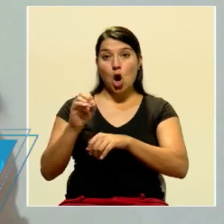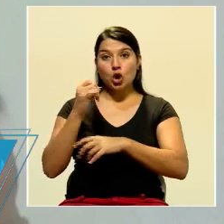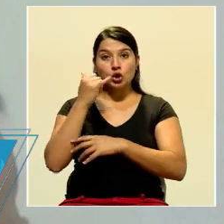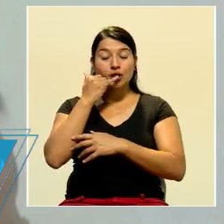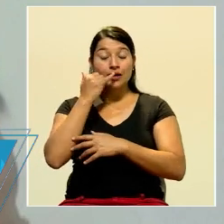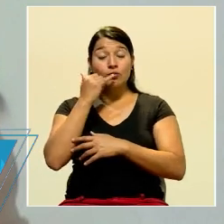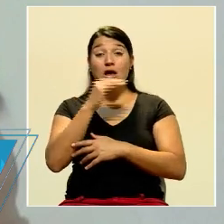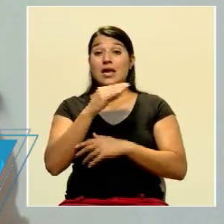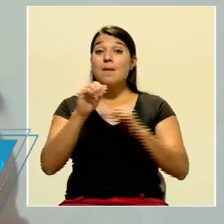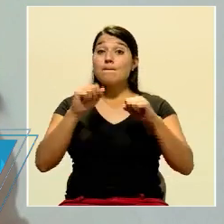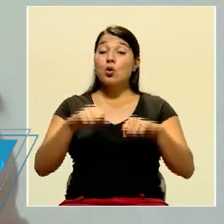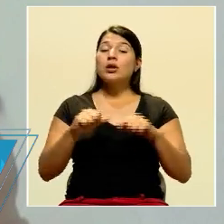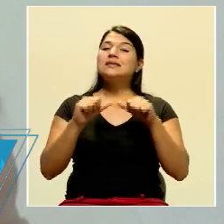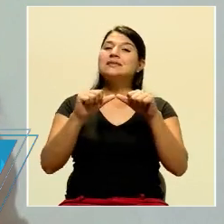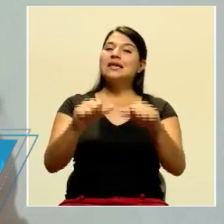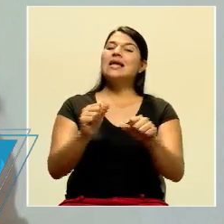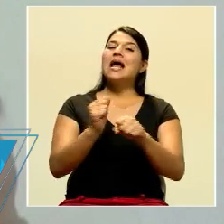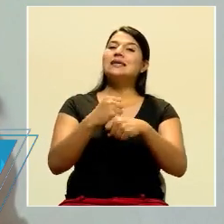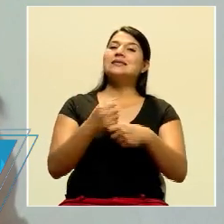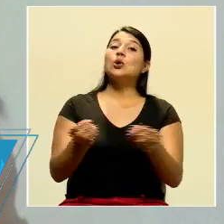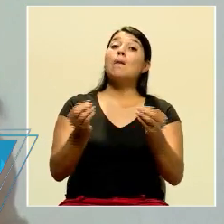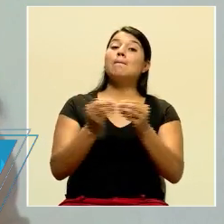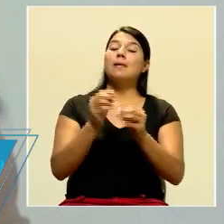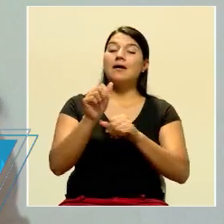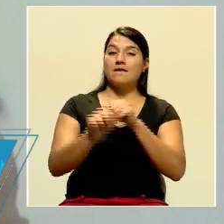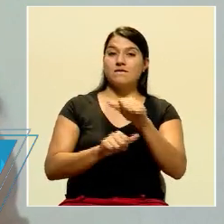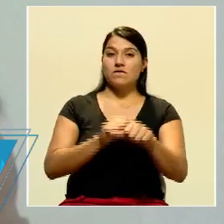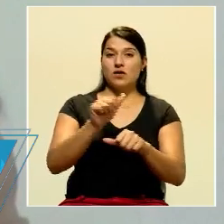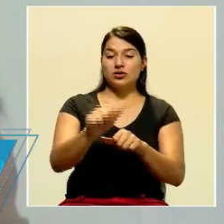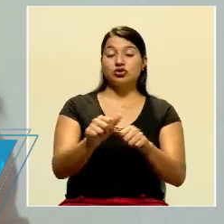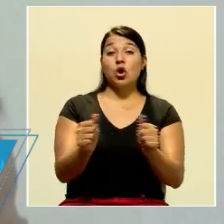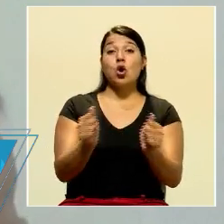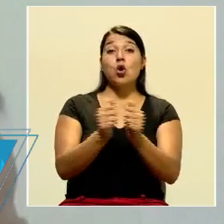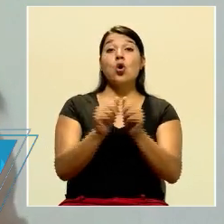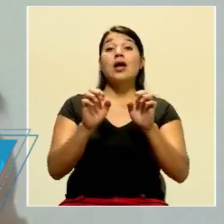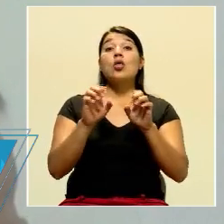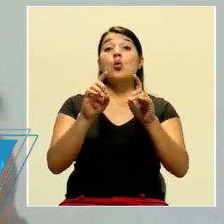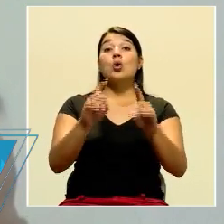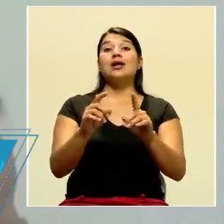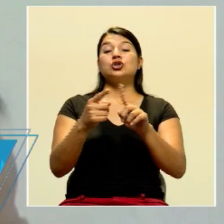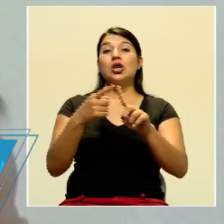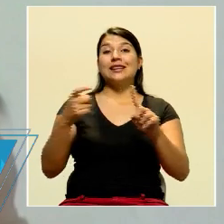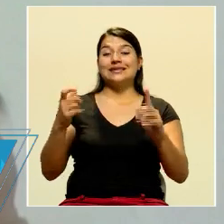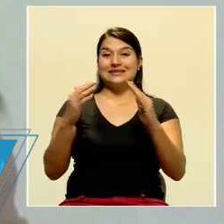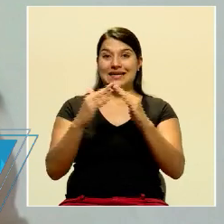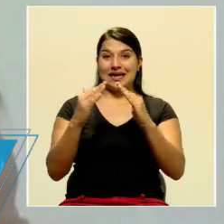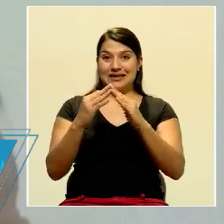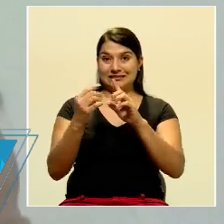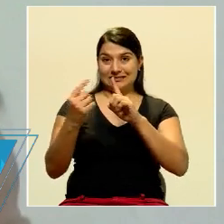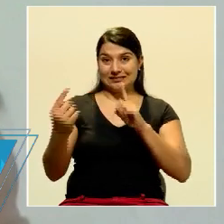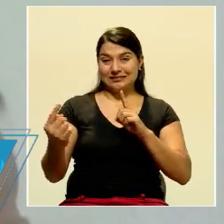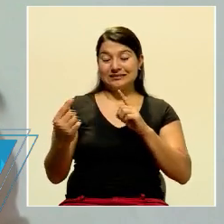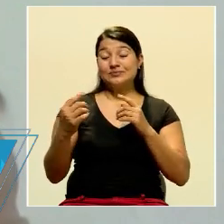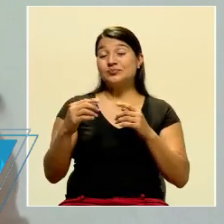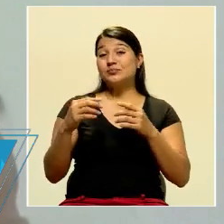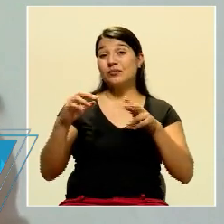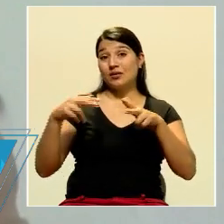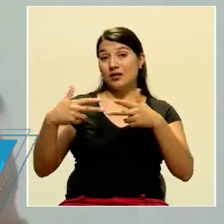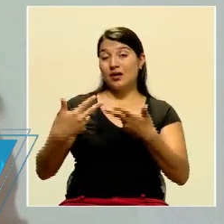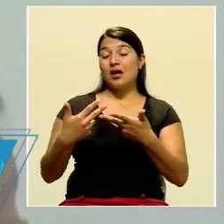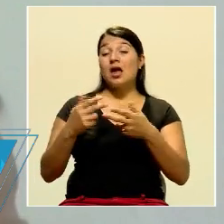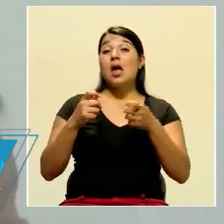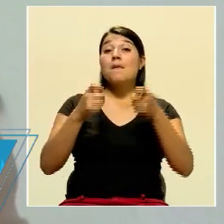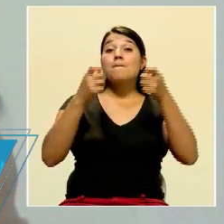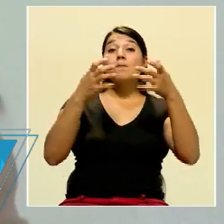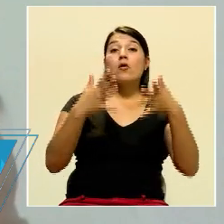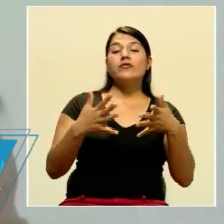seguir haciendo también mayores esfuerzos con la educación a distancia, que los docentes se han comunicado con